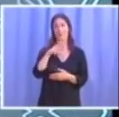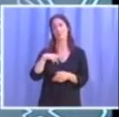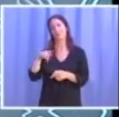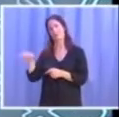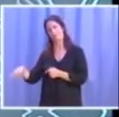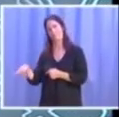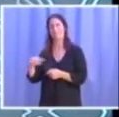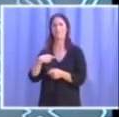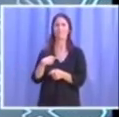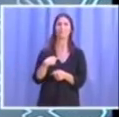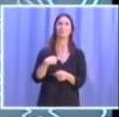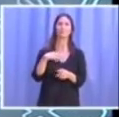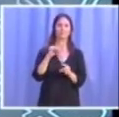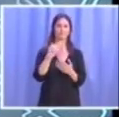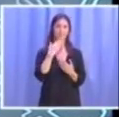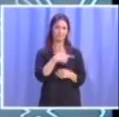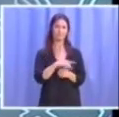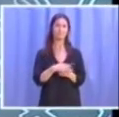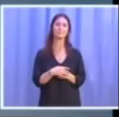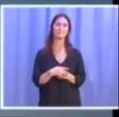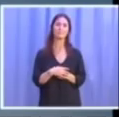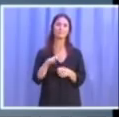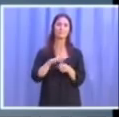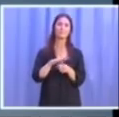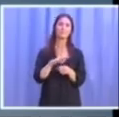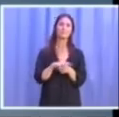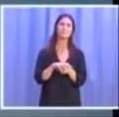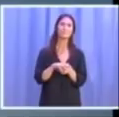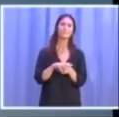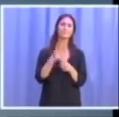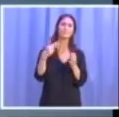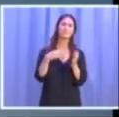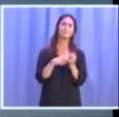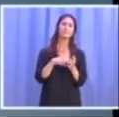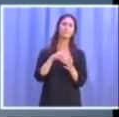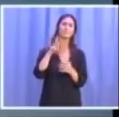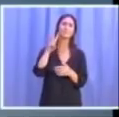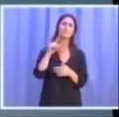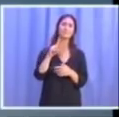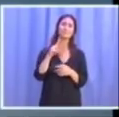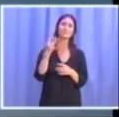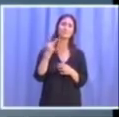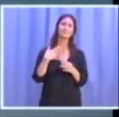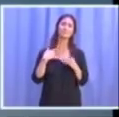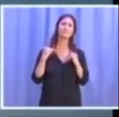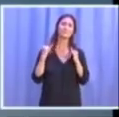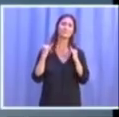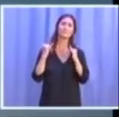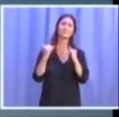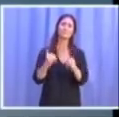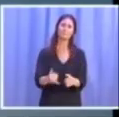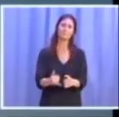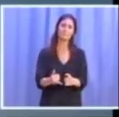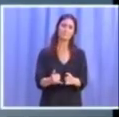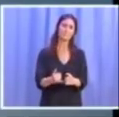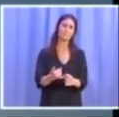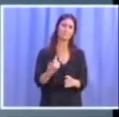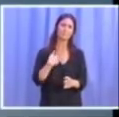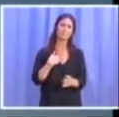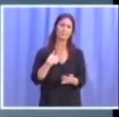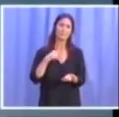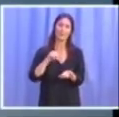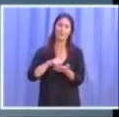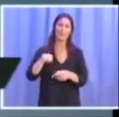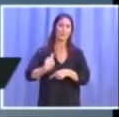Muchísimas señora gracias. Señora Gutiérrez también los tendrá. Bueno, a 2031 tenemos que llegar cuidándonos día a día y cuidando la ciudad día a